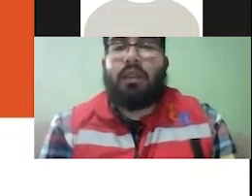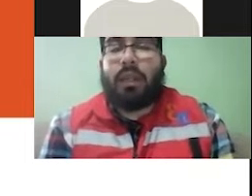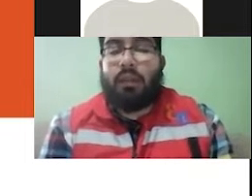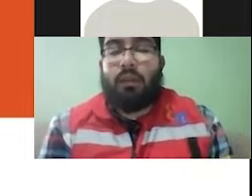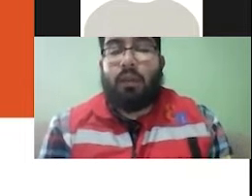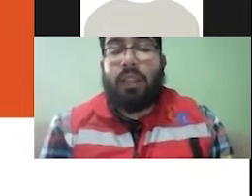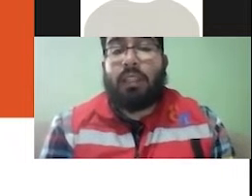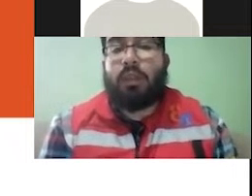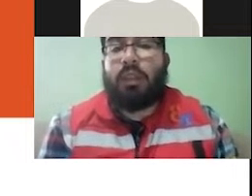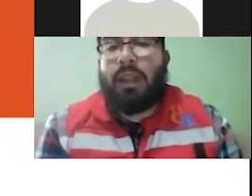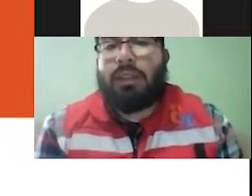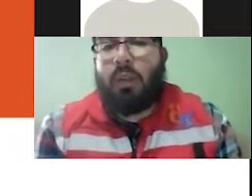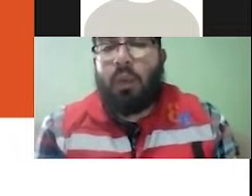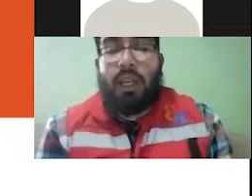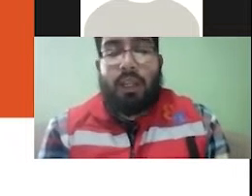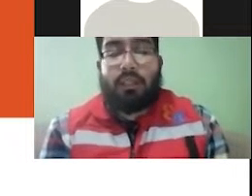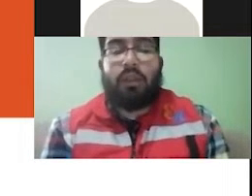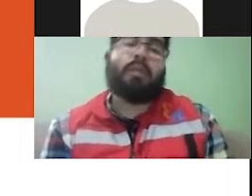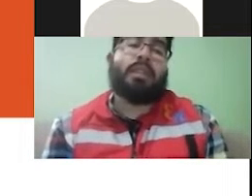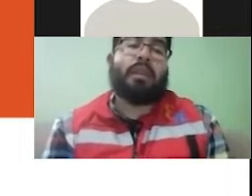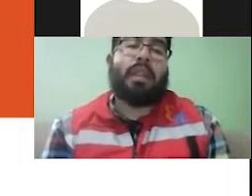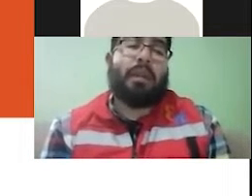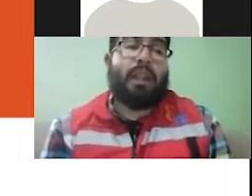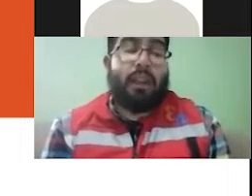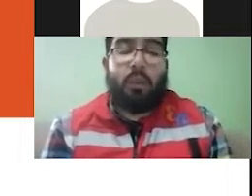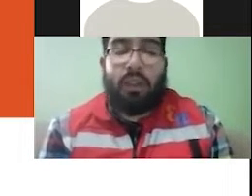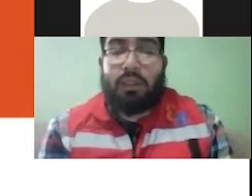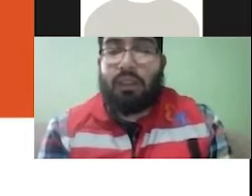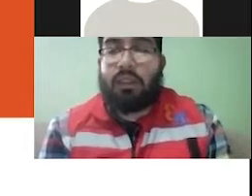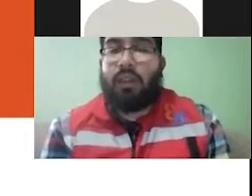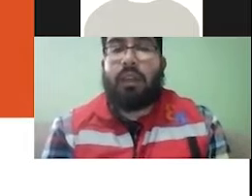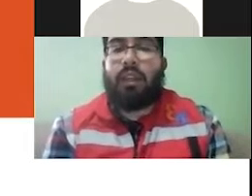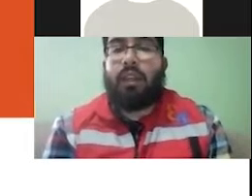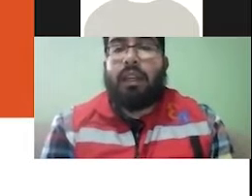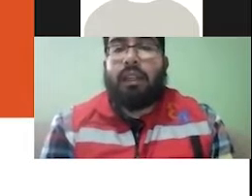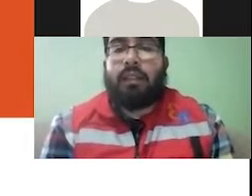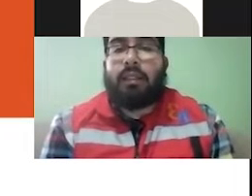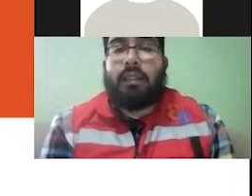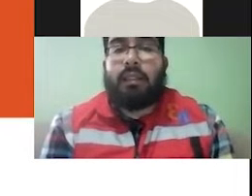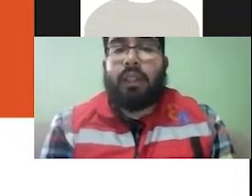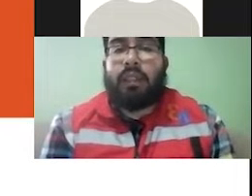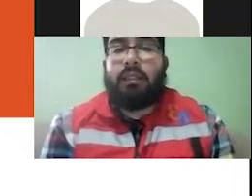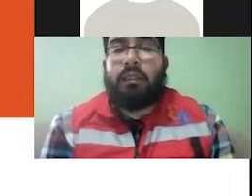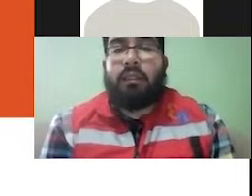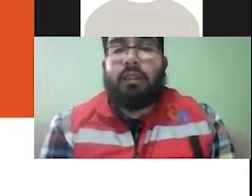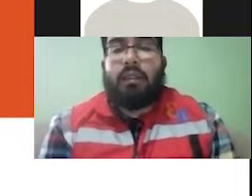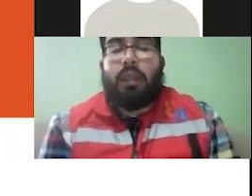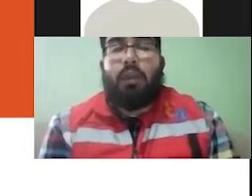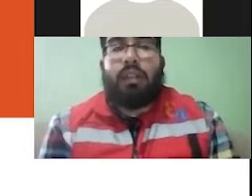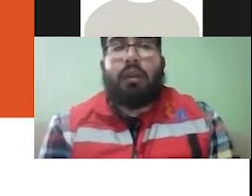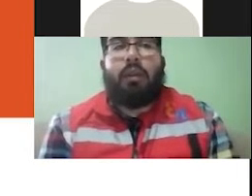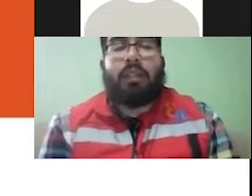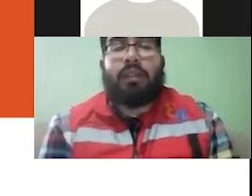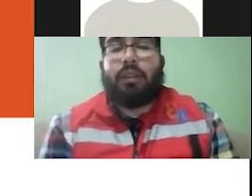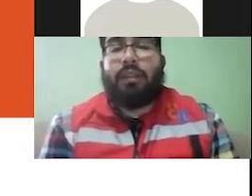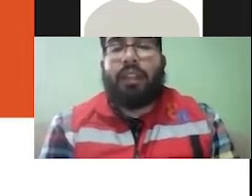ya no abren. Nuestra responsabilidad es comunicar eso, es precisamente a la brigada de comunicación, decirle, oye, pues mi lugar de